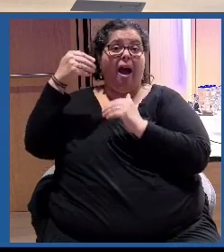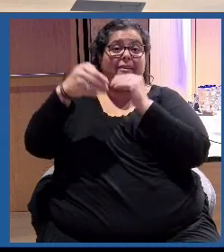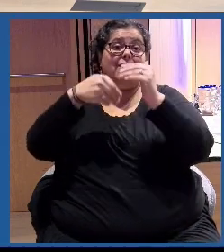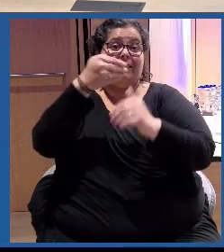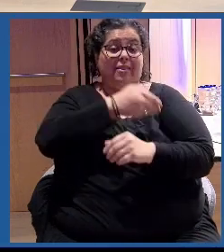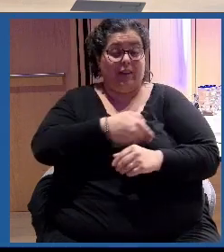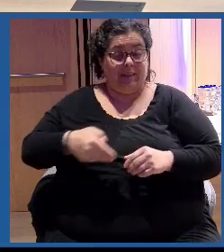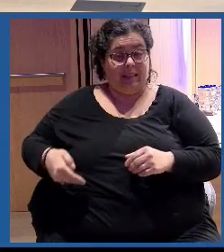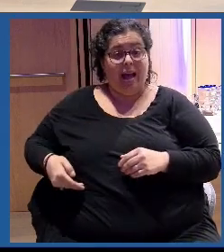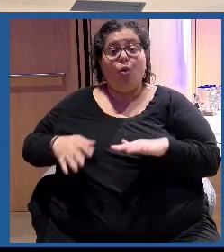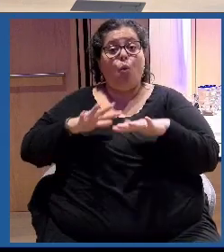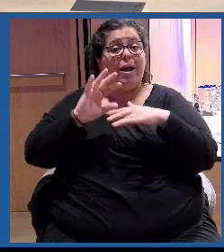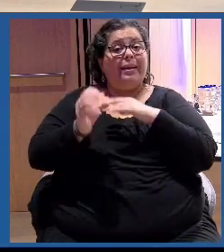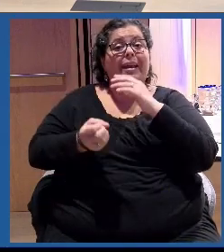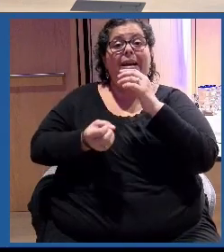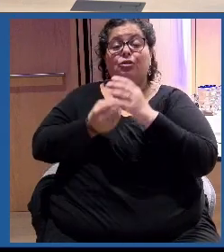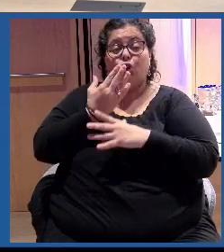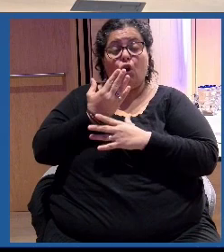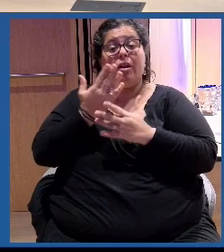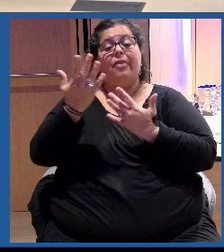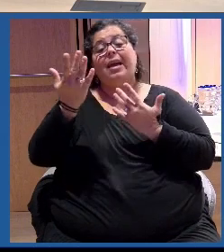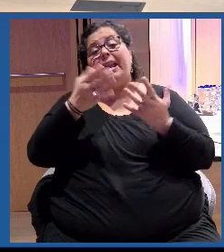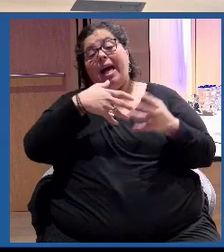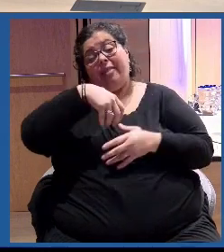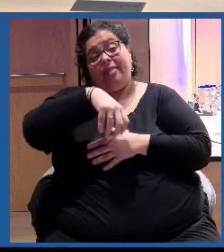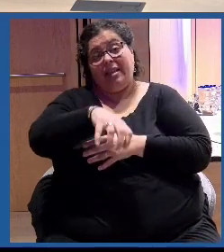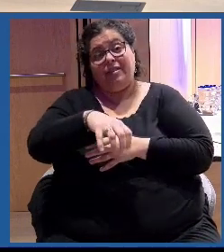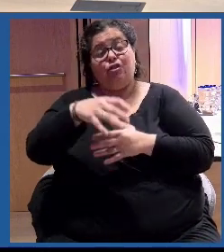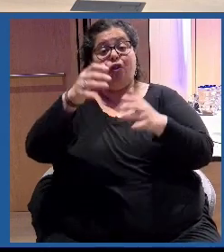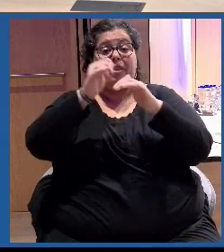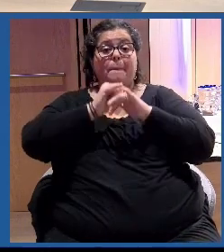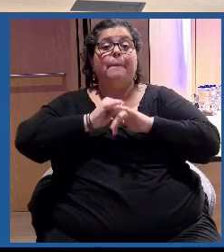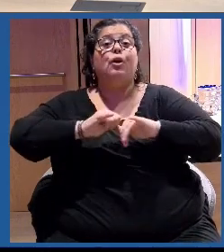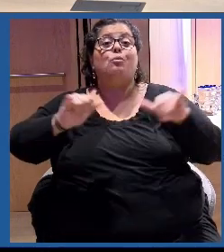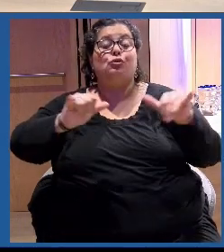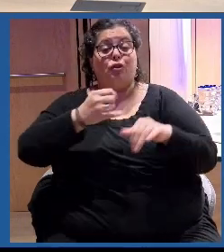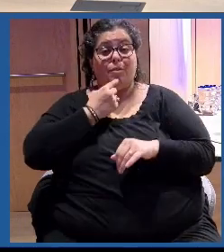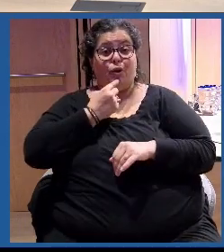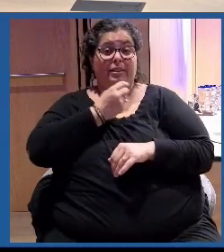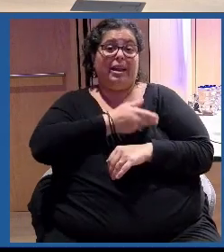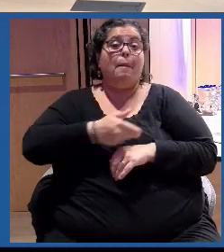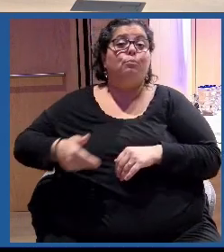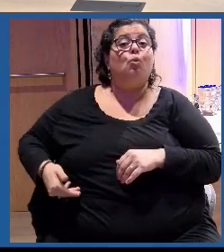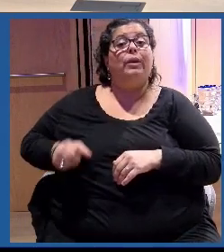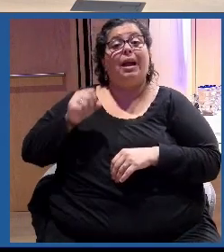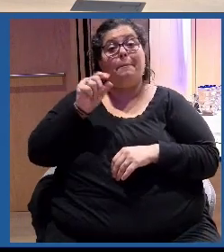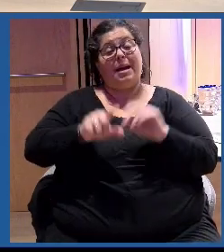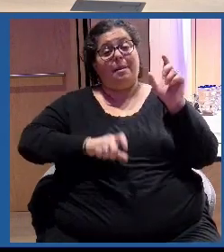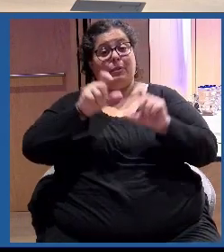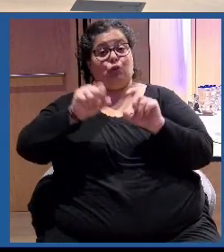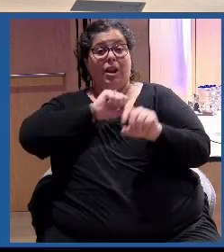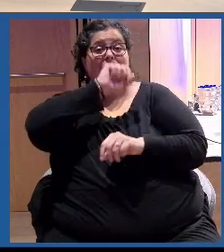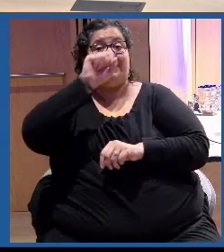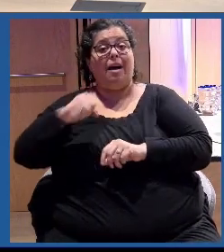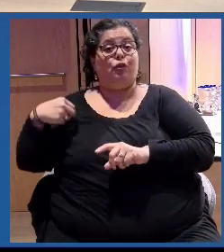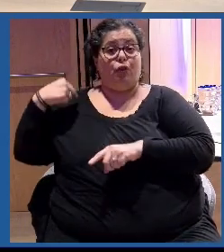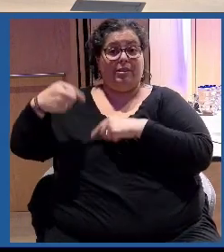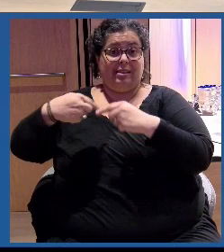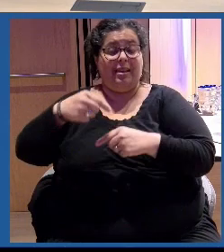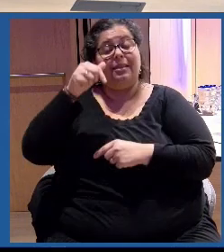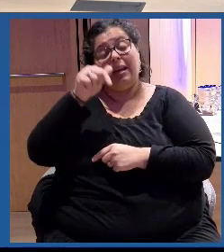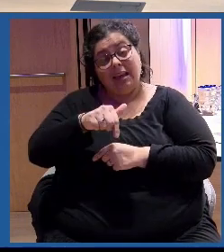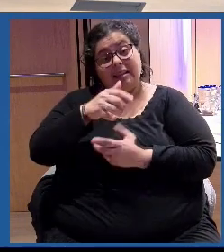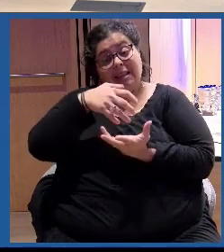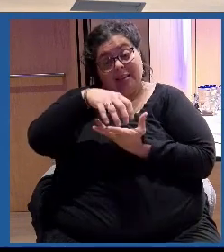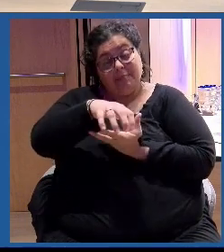la creación de la División de Promoción de Políticas Públicas para Afrodescendientes, que es relativamente nueva,